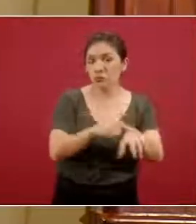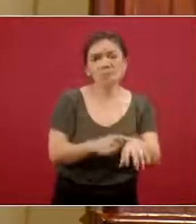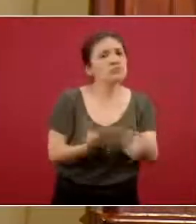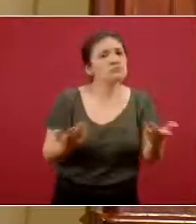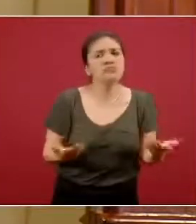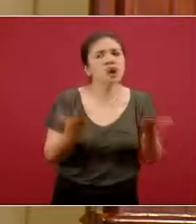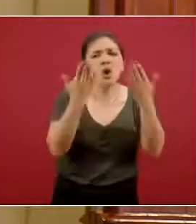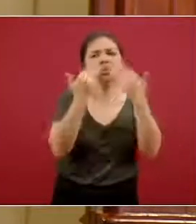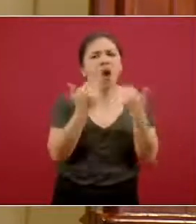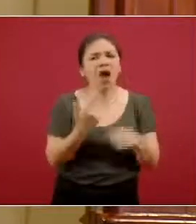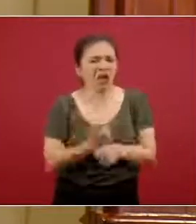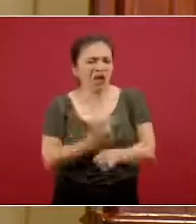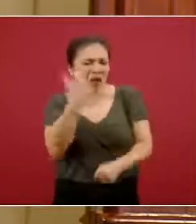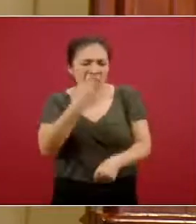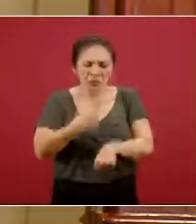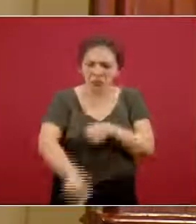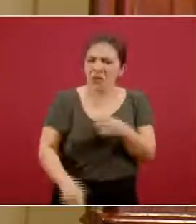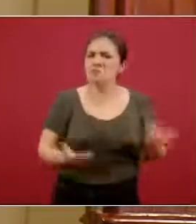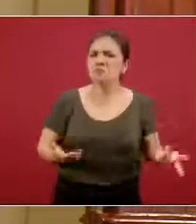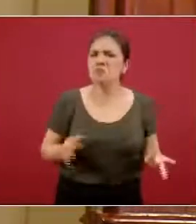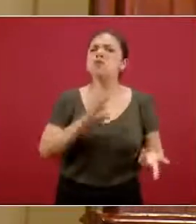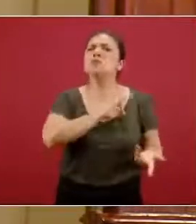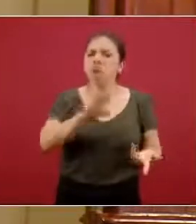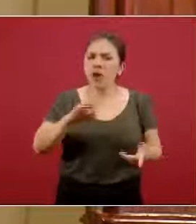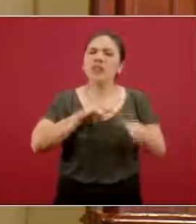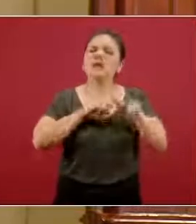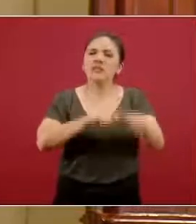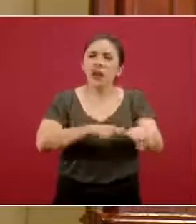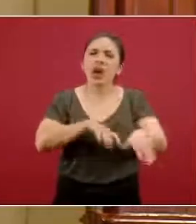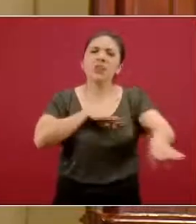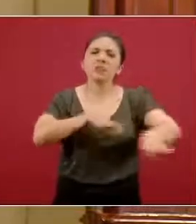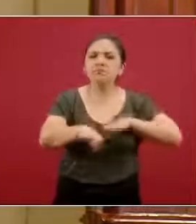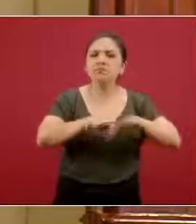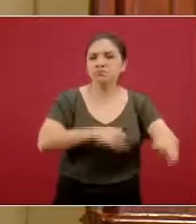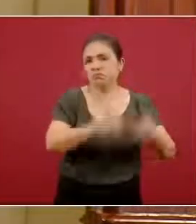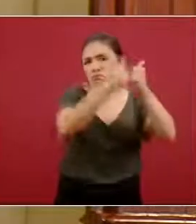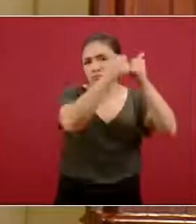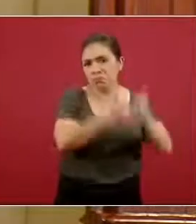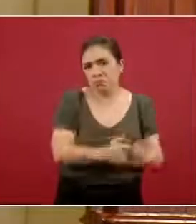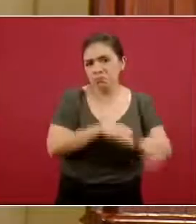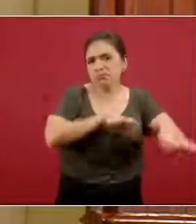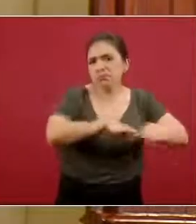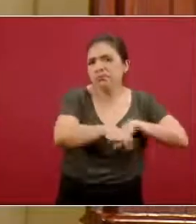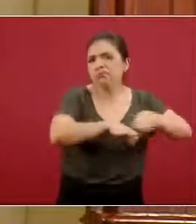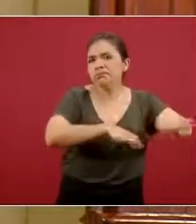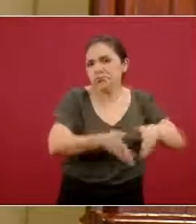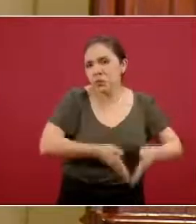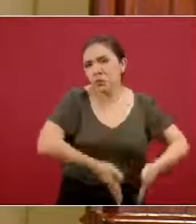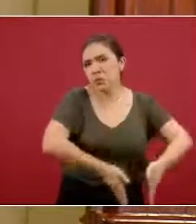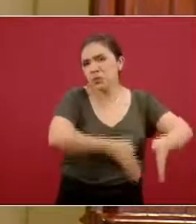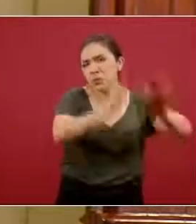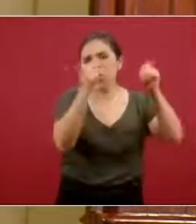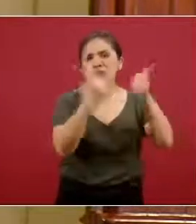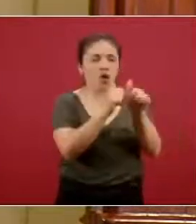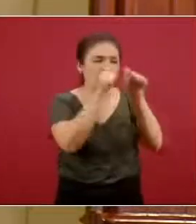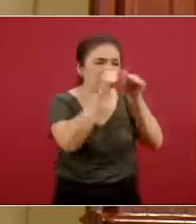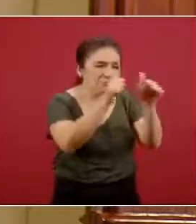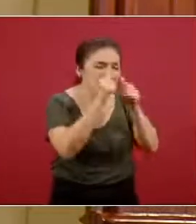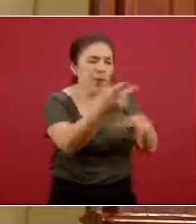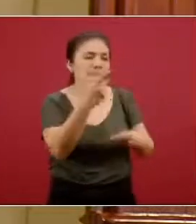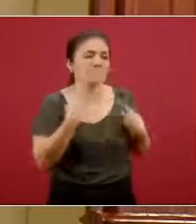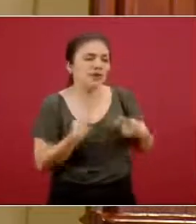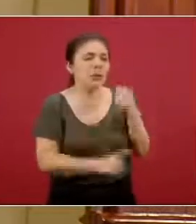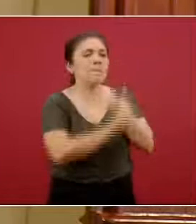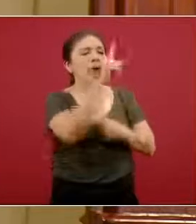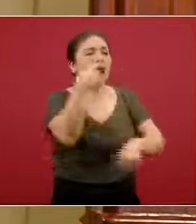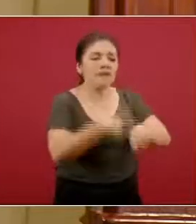grupo de riesgo pudieron y debieron quedarse laborando y lógicamente brindando la atención a todas las personas que